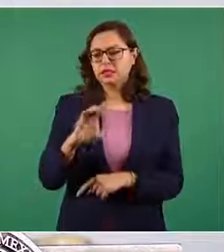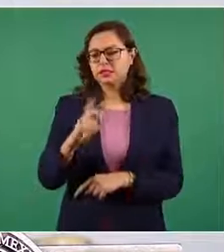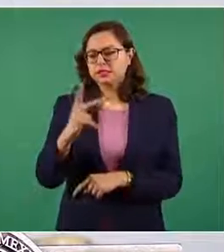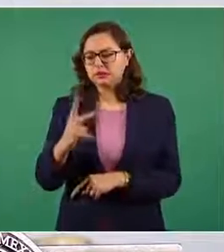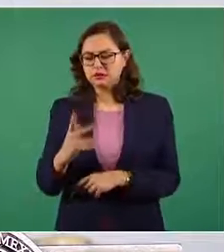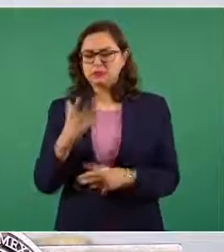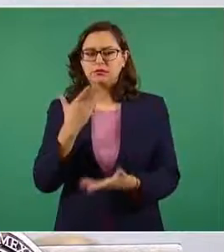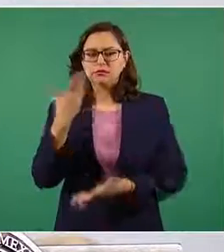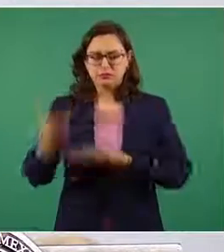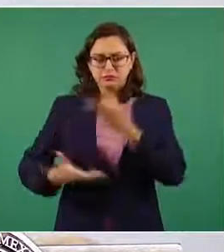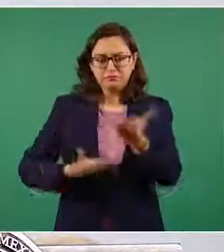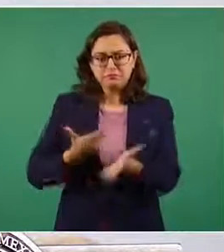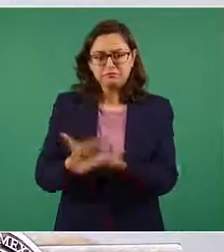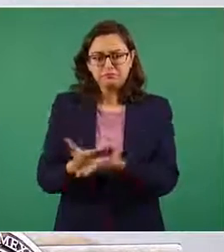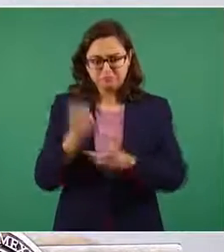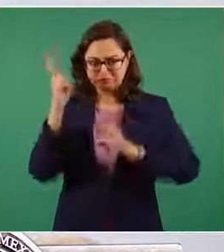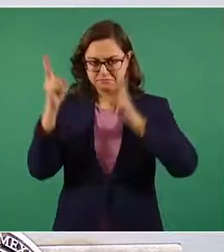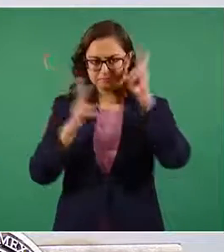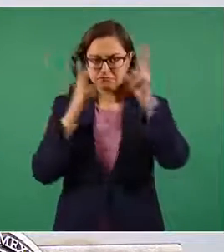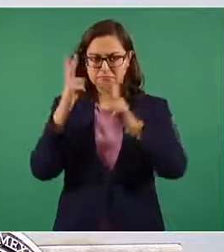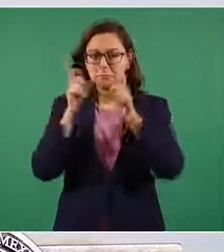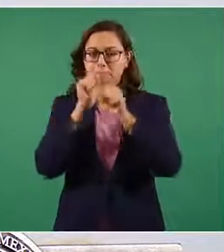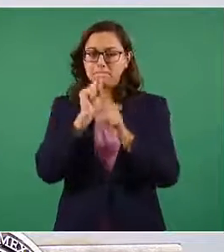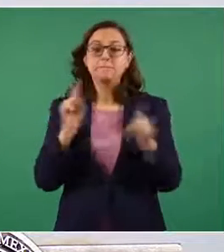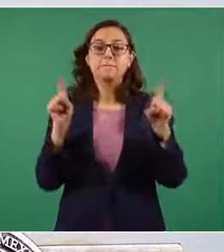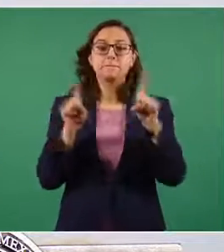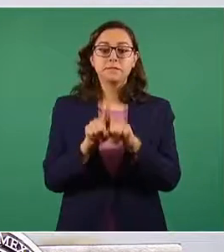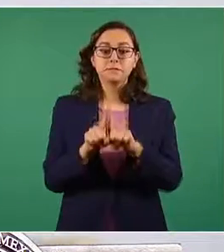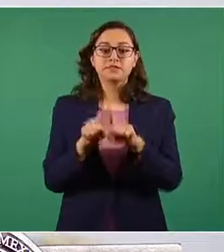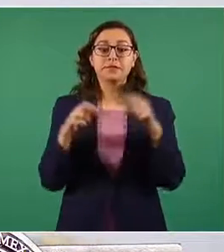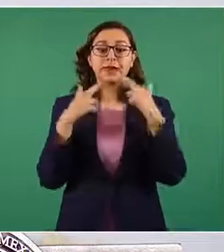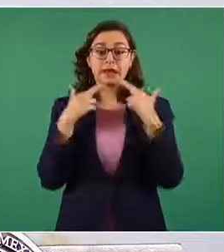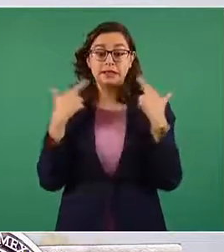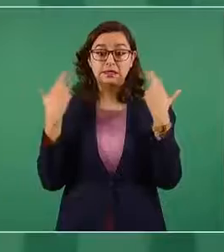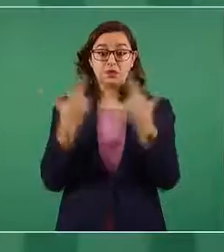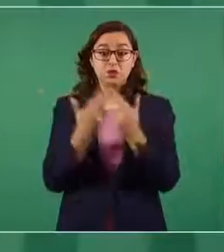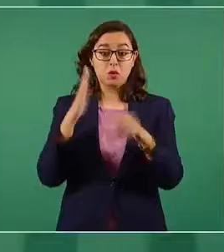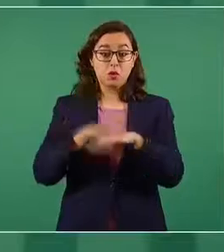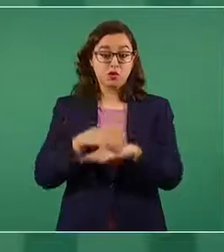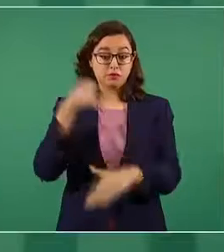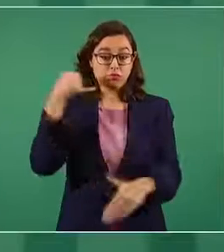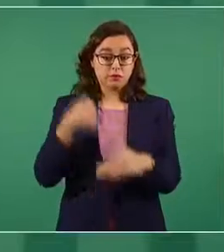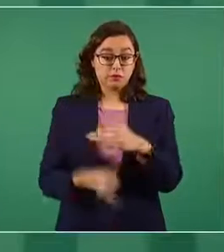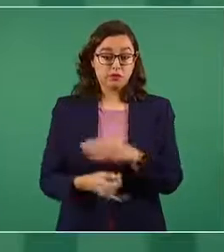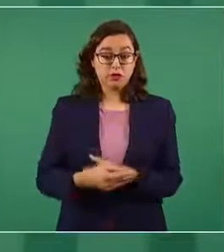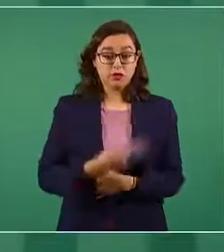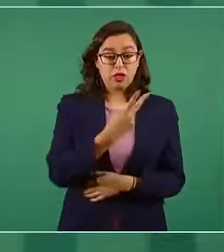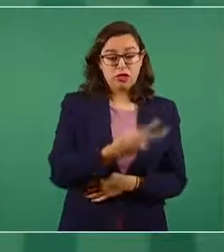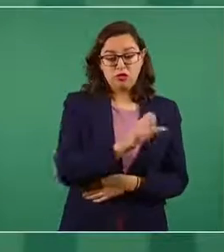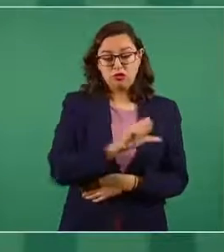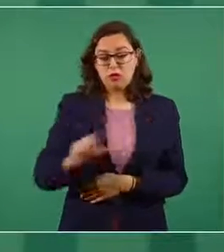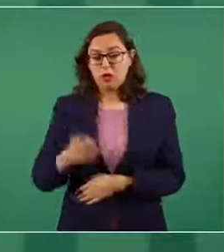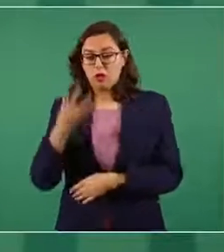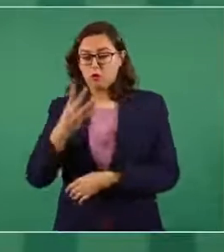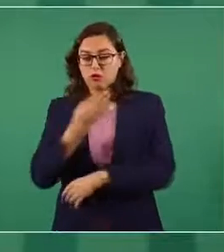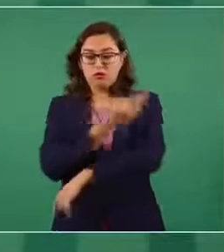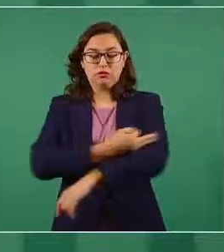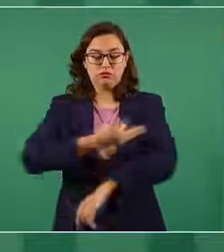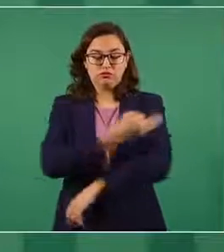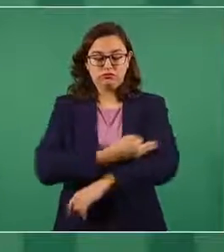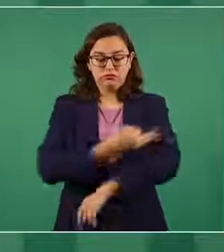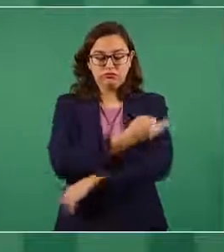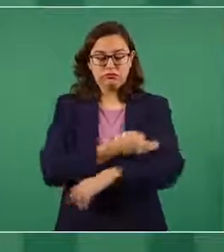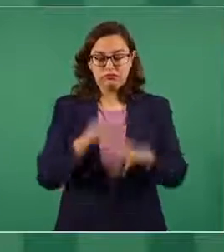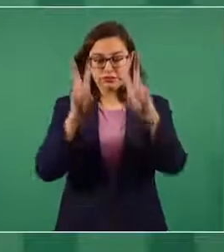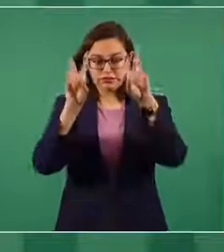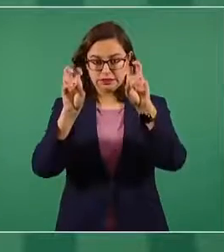visita de cortesía, y la reunión sustantiva será en la Cancillería de 2 a 4 de la tarde aproximadamente, con